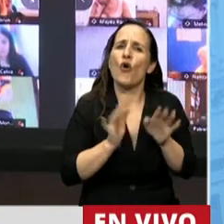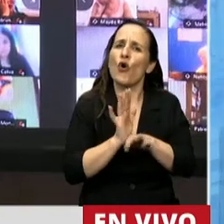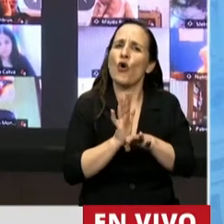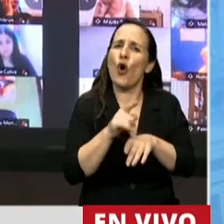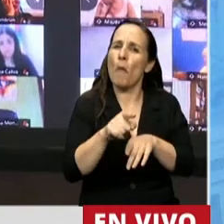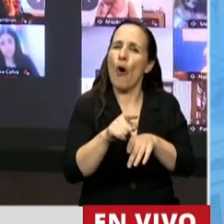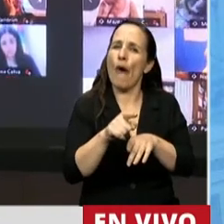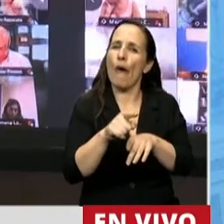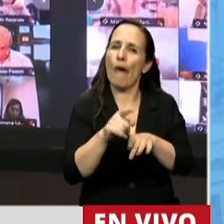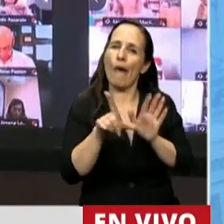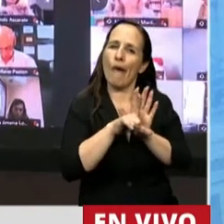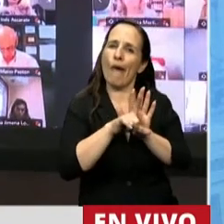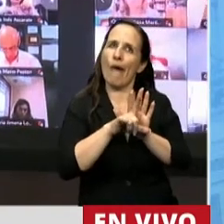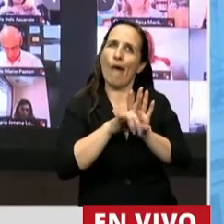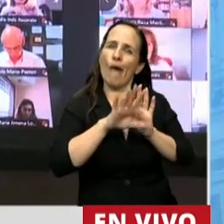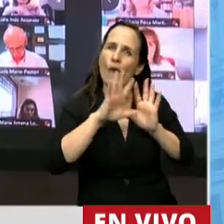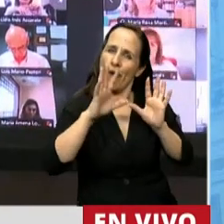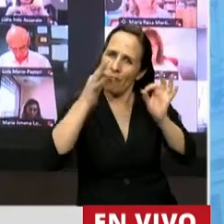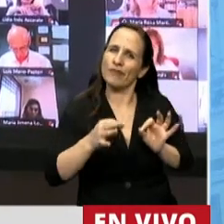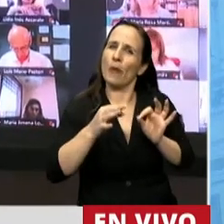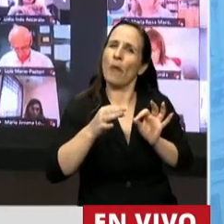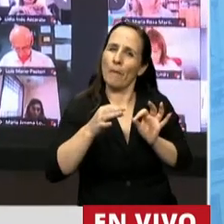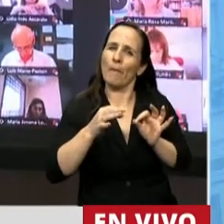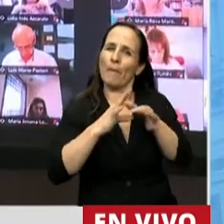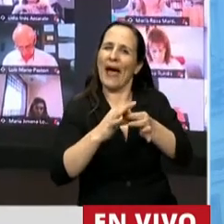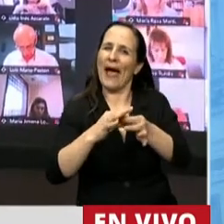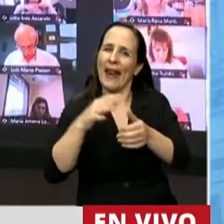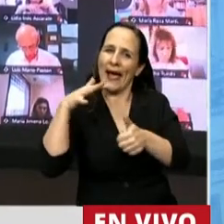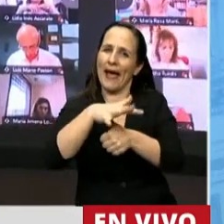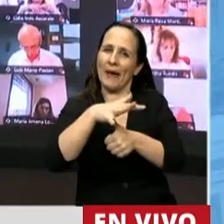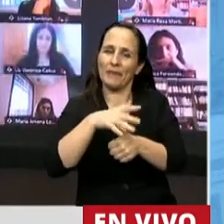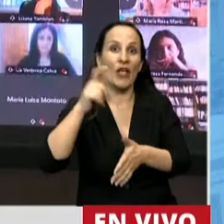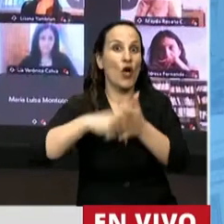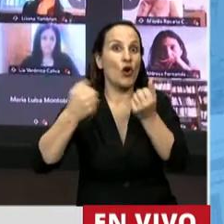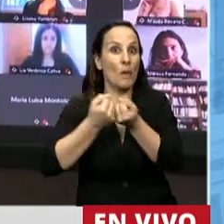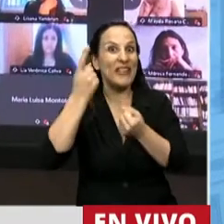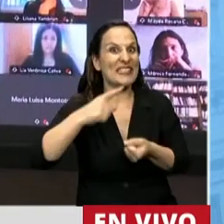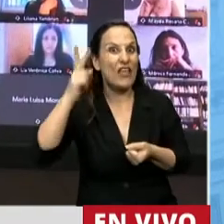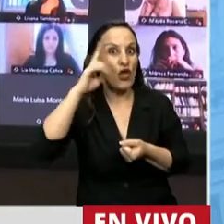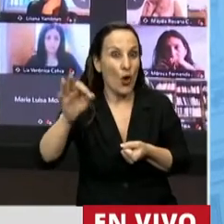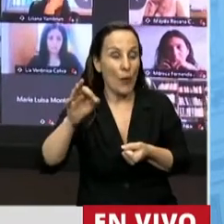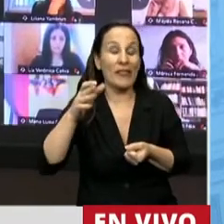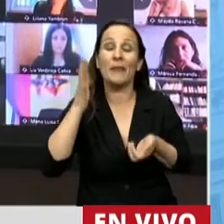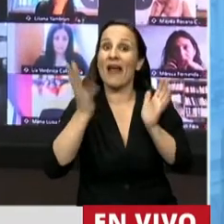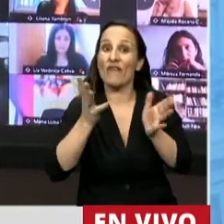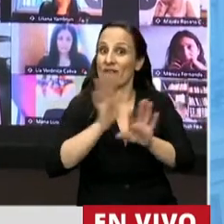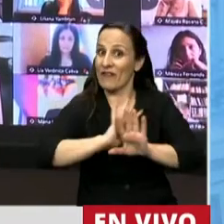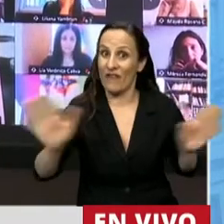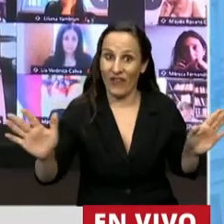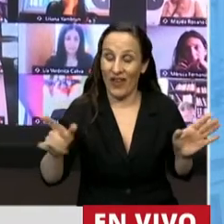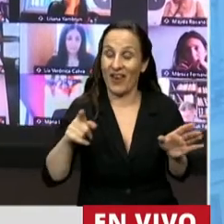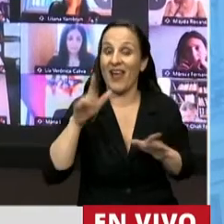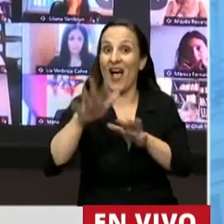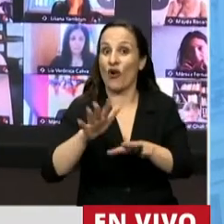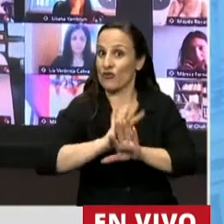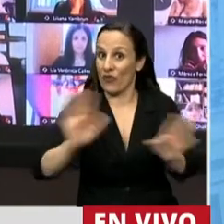jurídico global con una perspectiva de género. El convenio 190 sobre la eliminación de la violencia y el acoso en el mundo del trabajo,